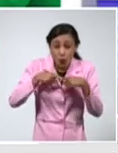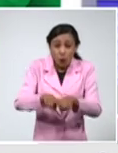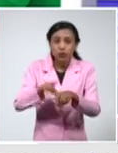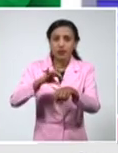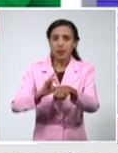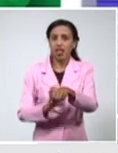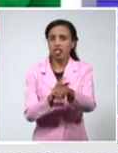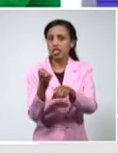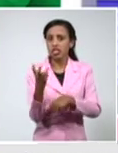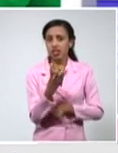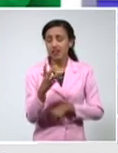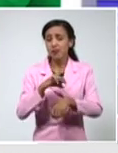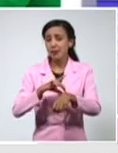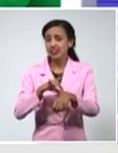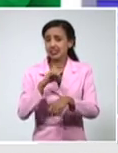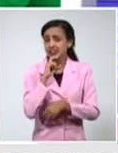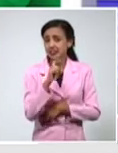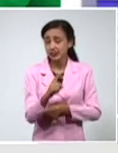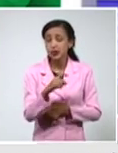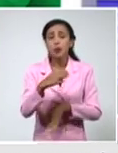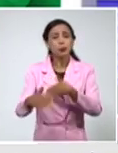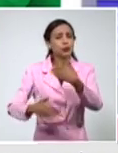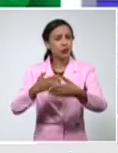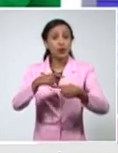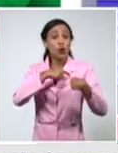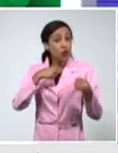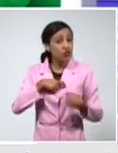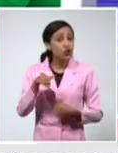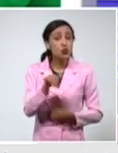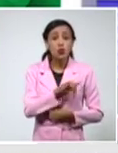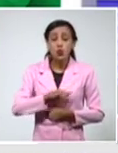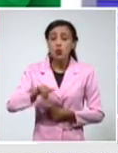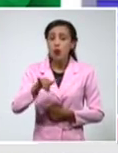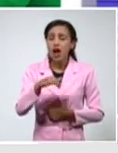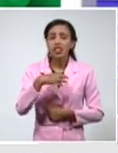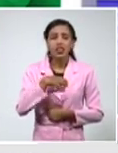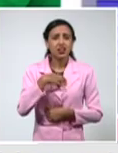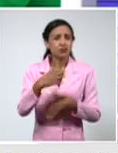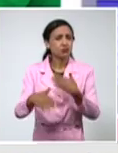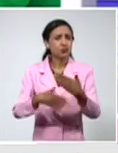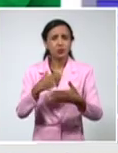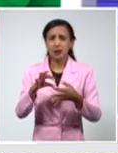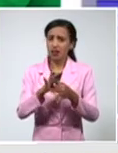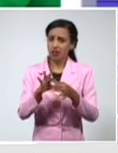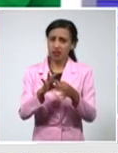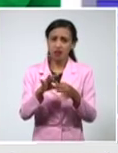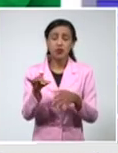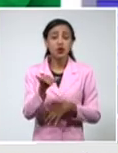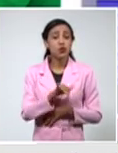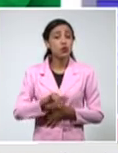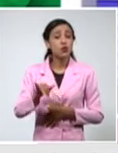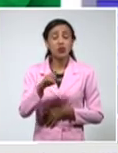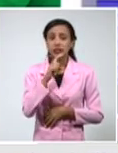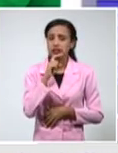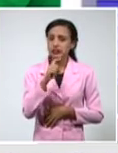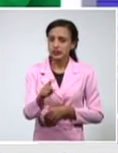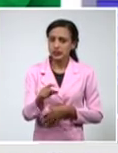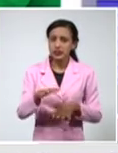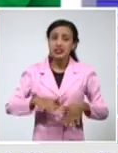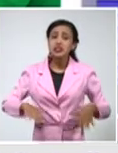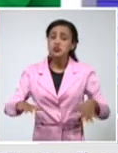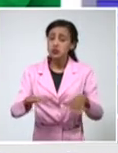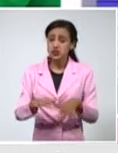fibrilación auricular y una enfermedad renal crónica que también hacía muy vulnerable a este